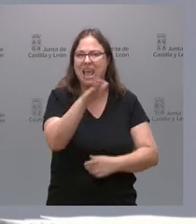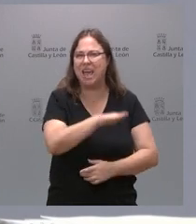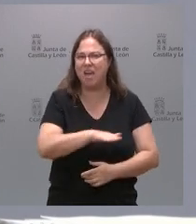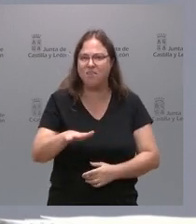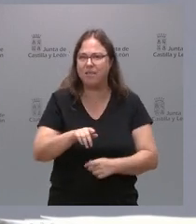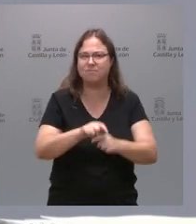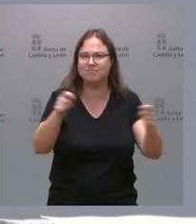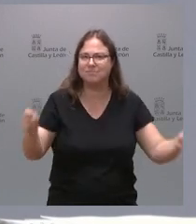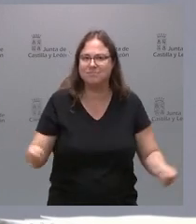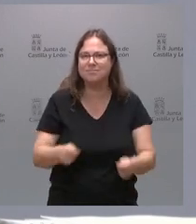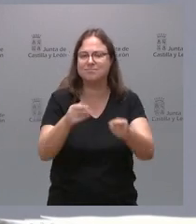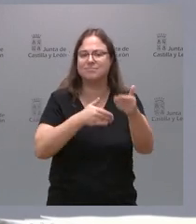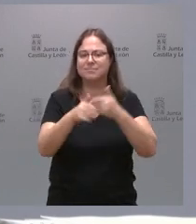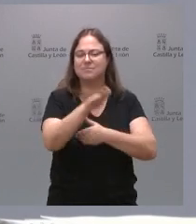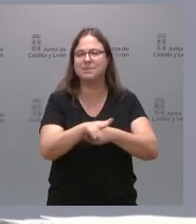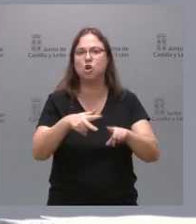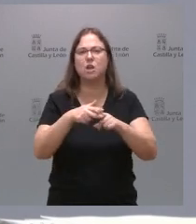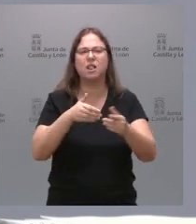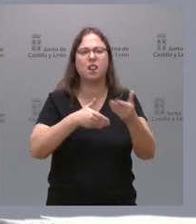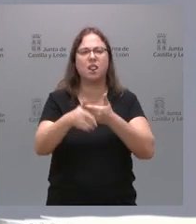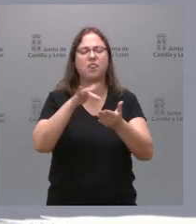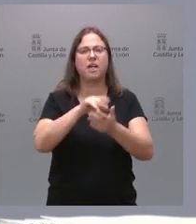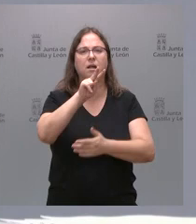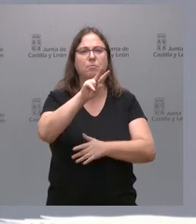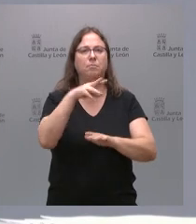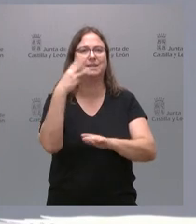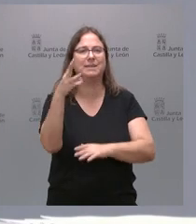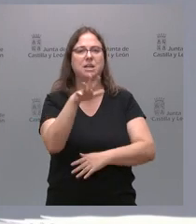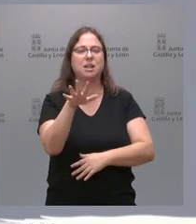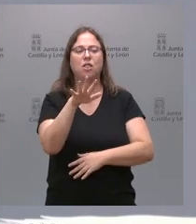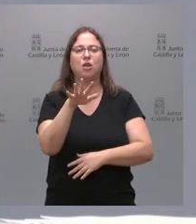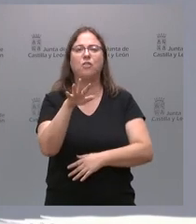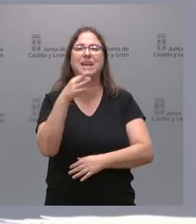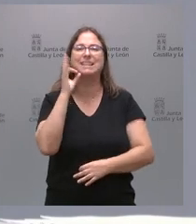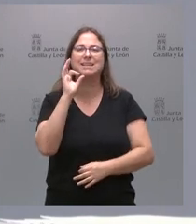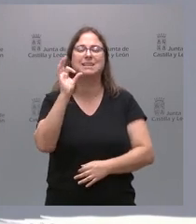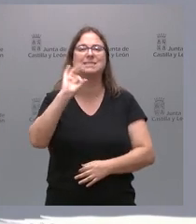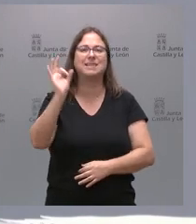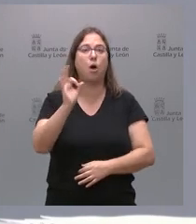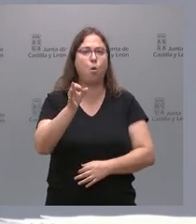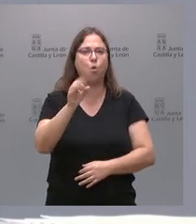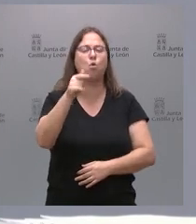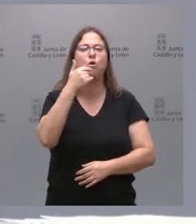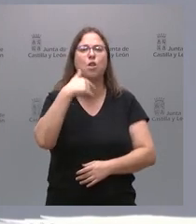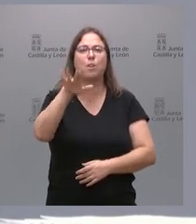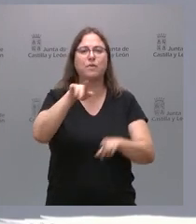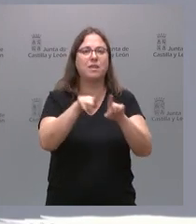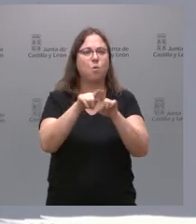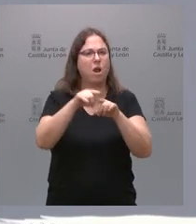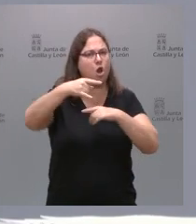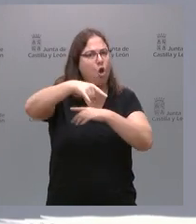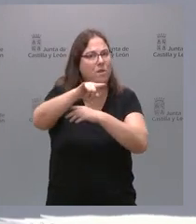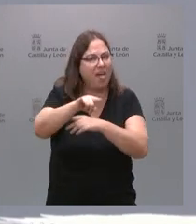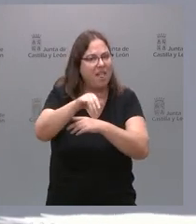se anuncia para el próximo día 23 en según dentro del Circuito del circuito de novilladas que bueno